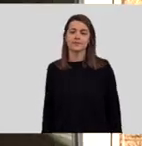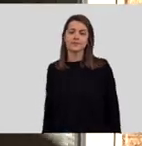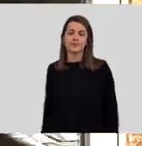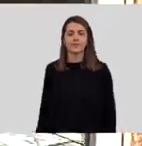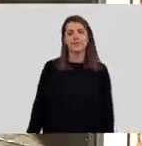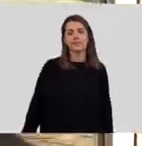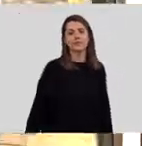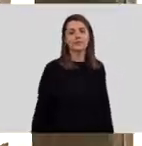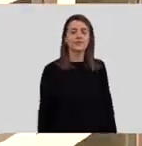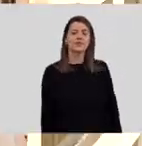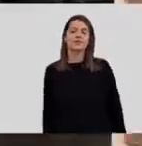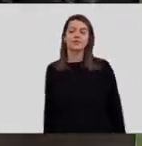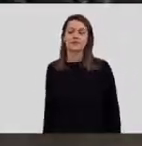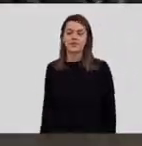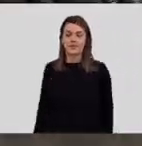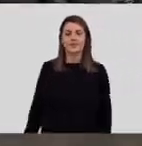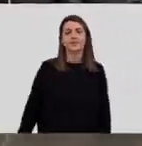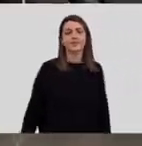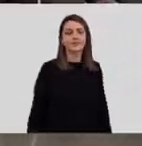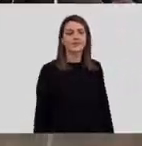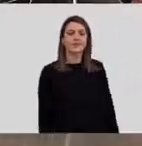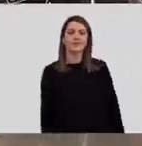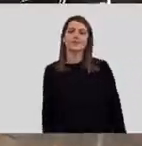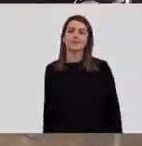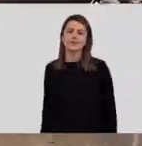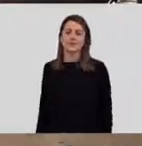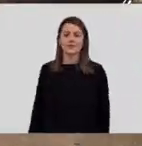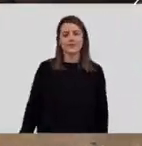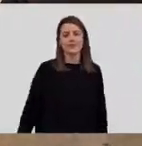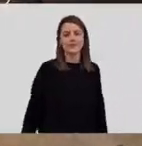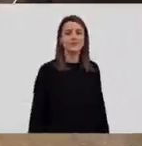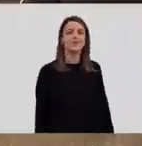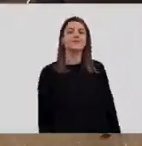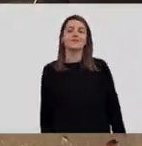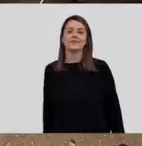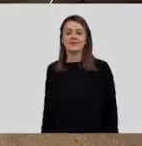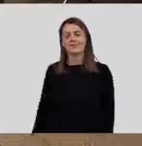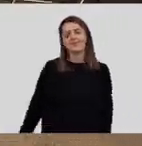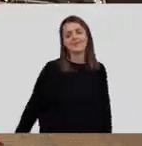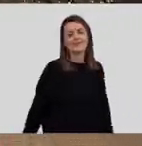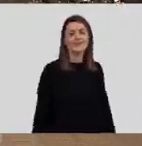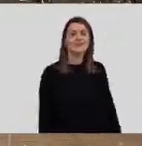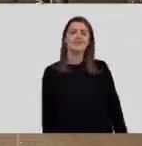Pam pam pam para pam pam pam para pam pam pam para pam pam para.